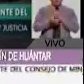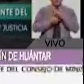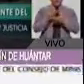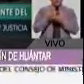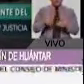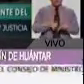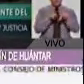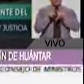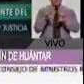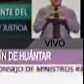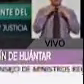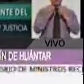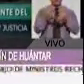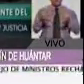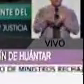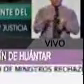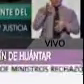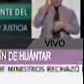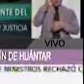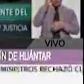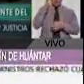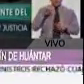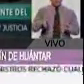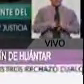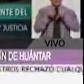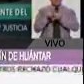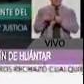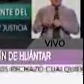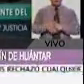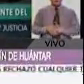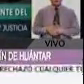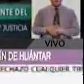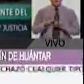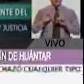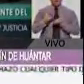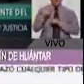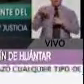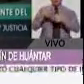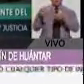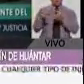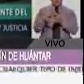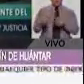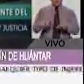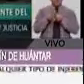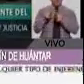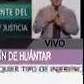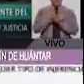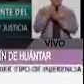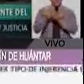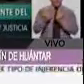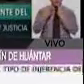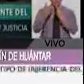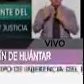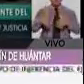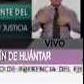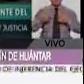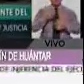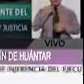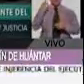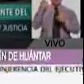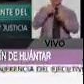a los congresistas de la bancada fujimorista o y a otros partidos que han dejado entrever de que podrían